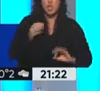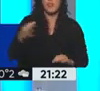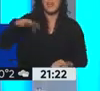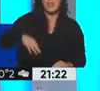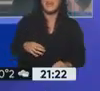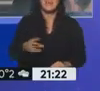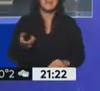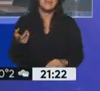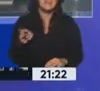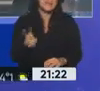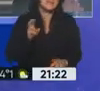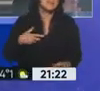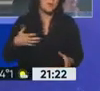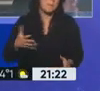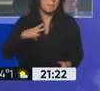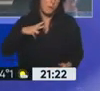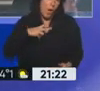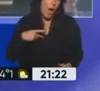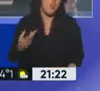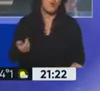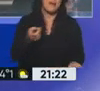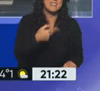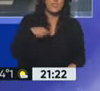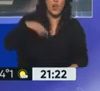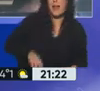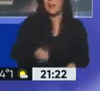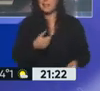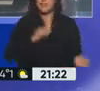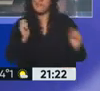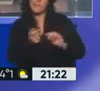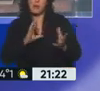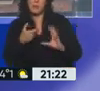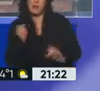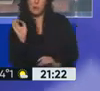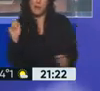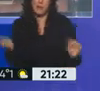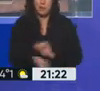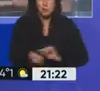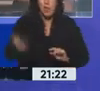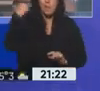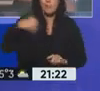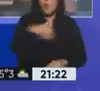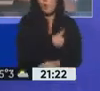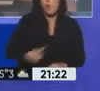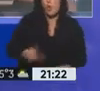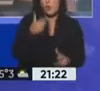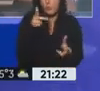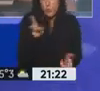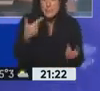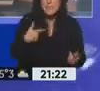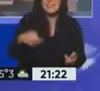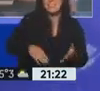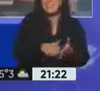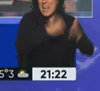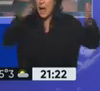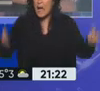ingresos personales, que se lo conoce como una reversión de ganancias. En la letra chica el gobierno ya había adelantado que durante este año lo